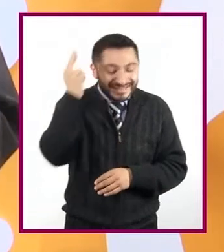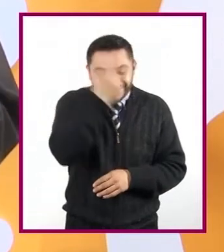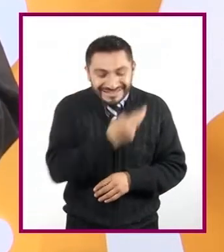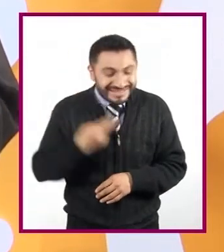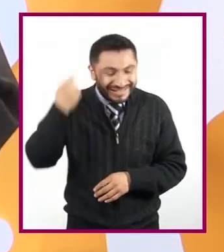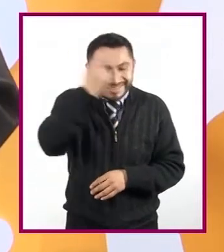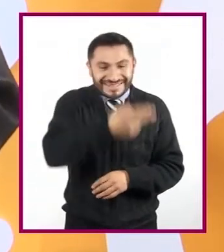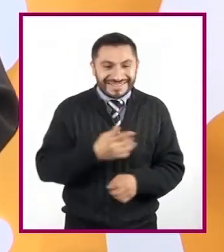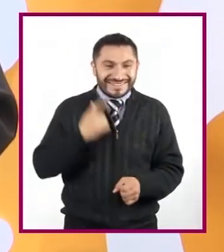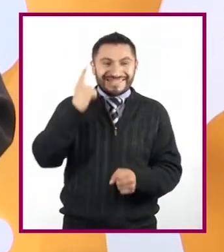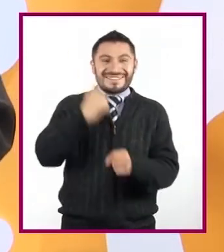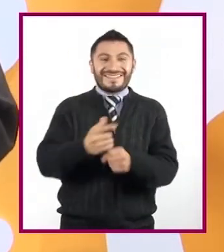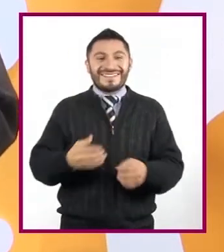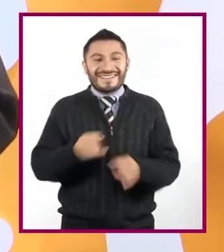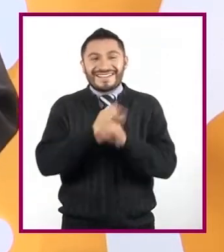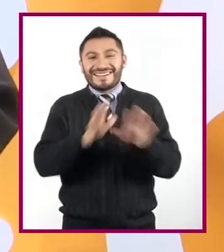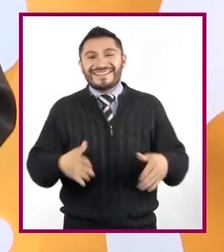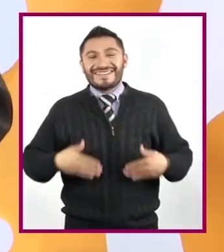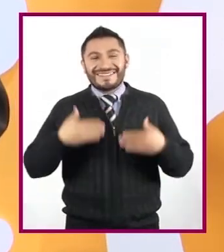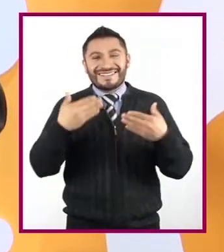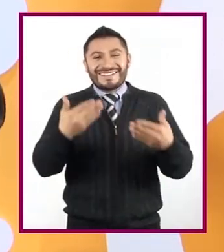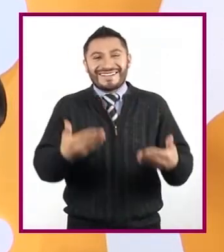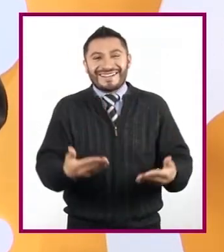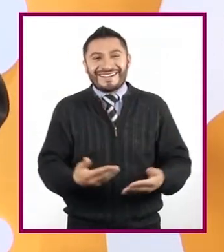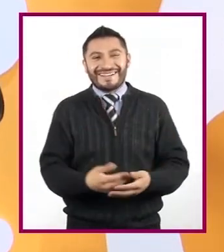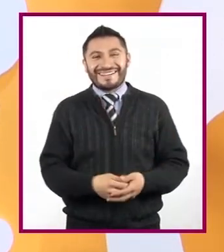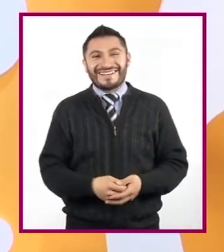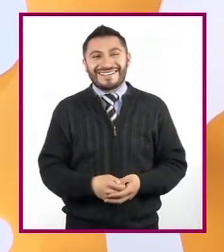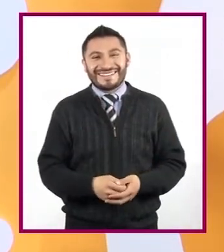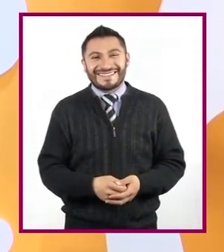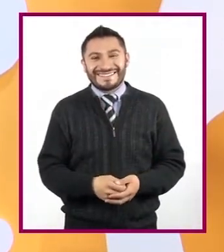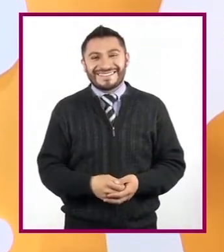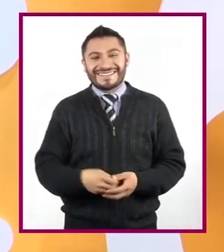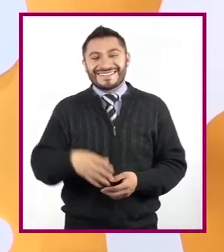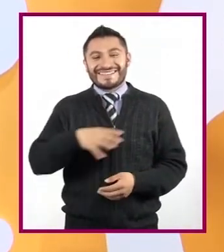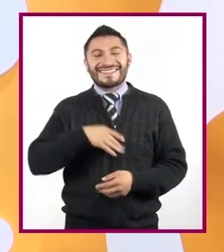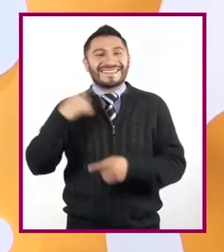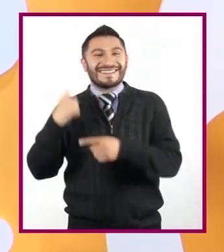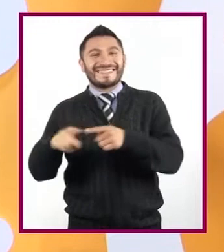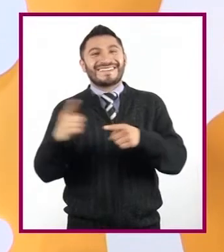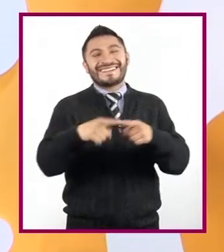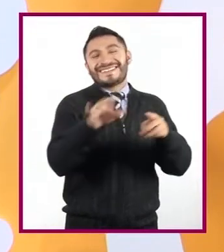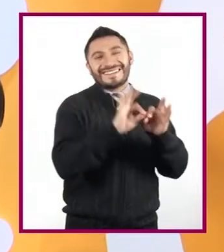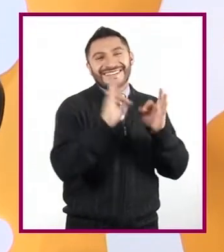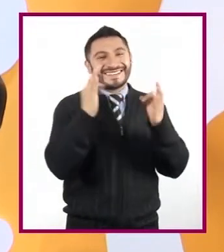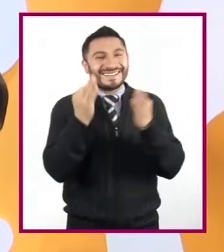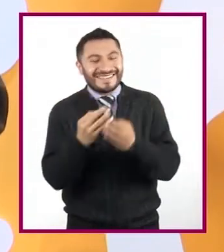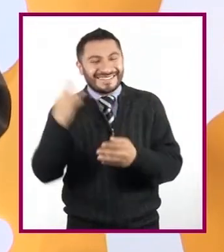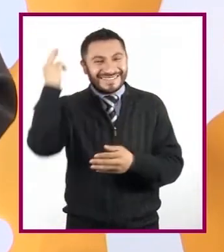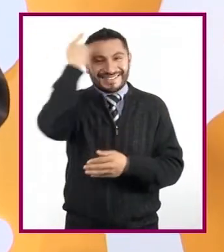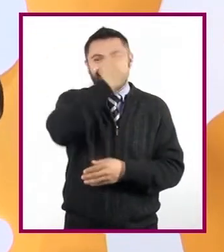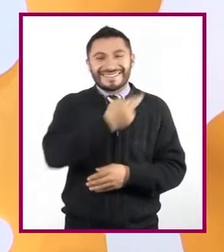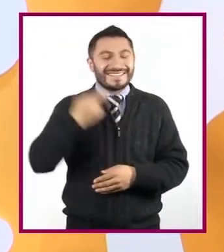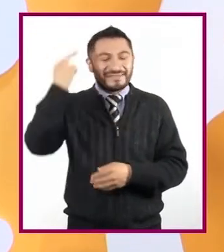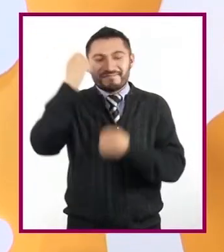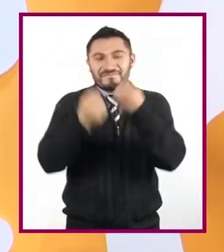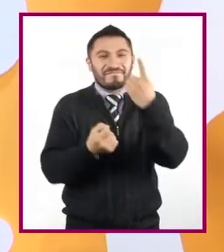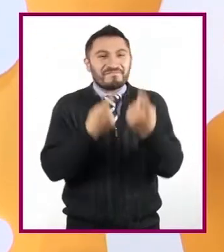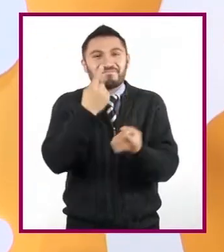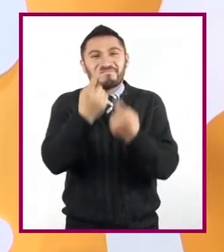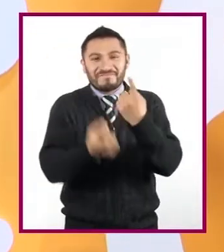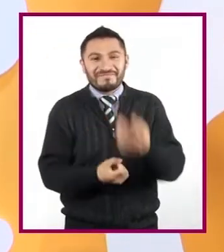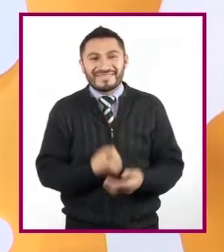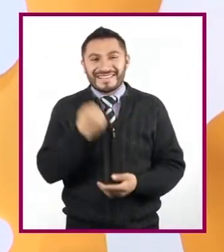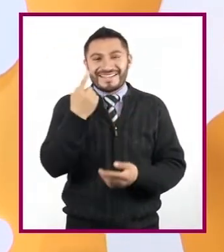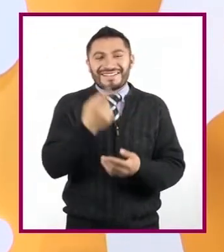obtener información fiable de la población. Existen varios métodos. Analizaremos algunos de ellos.